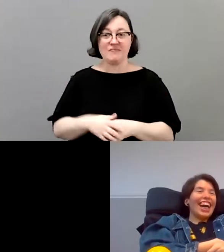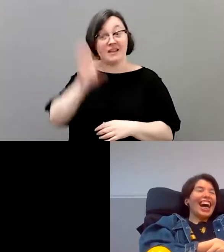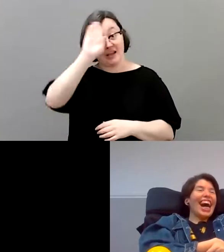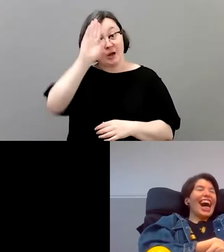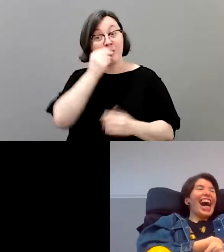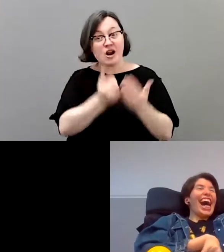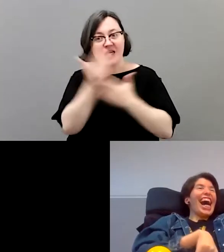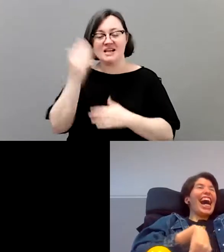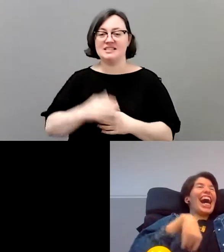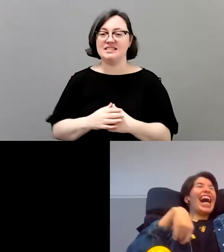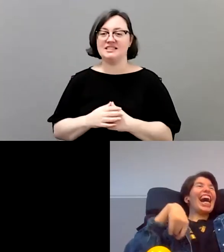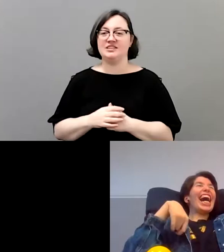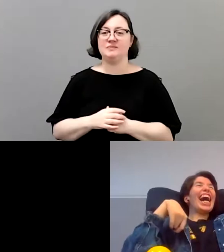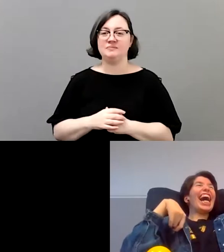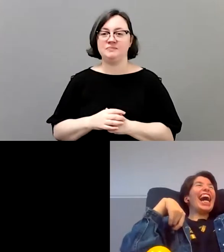días.